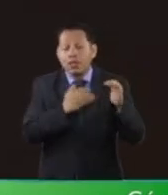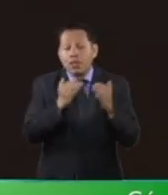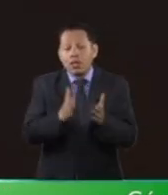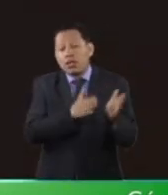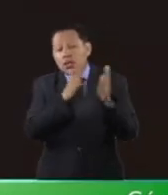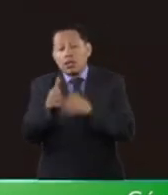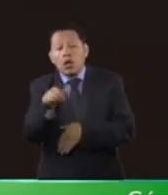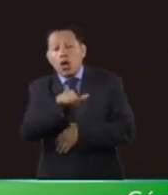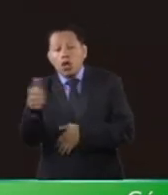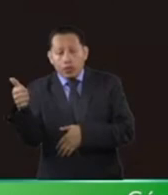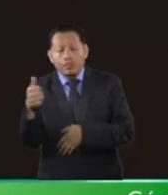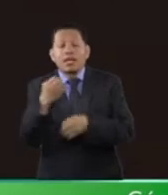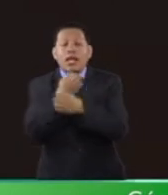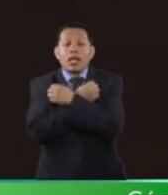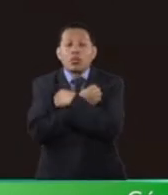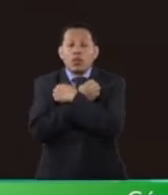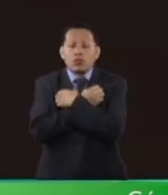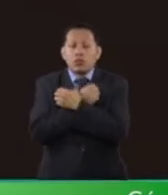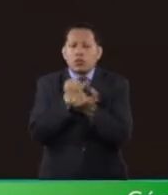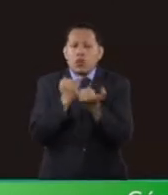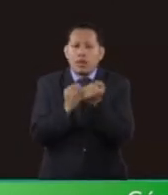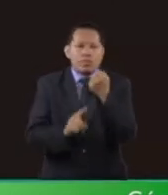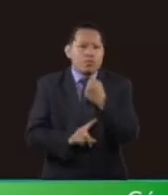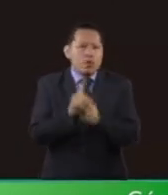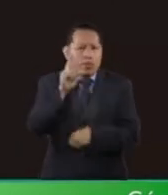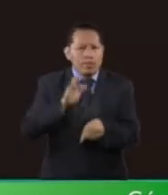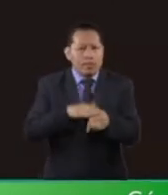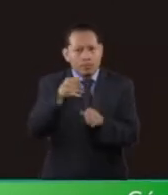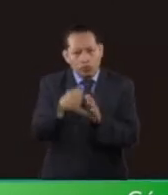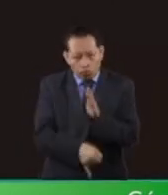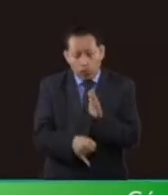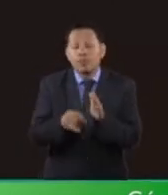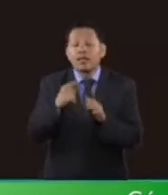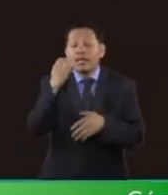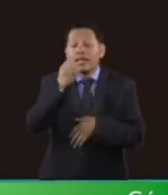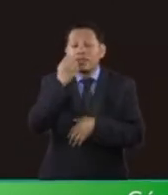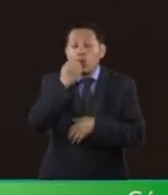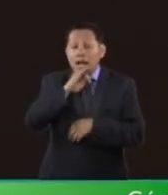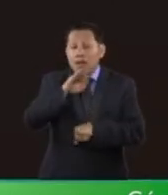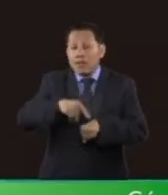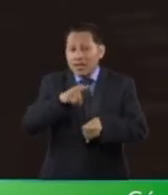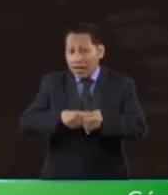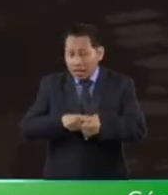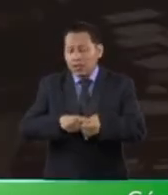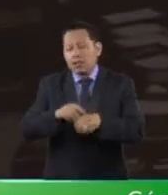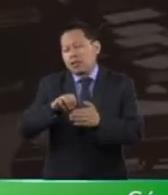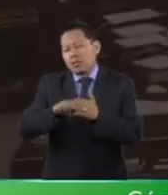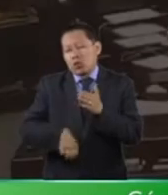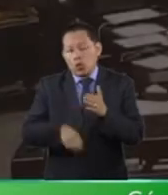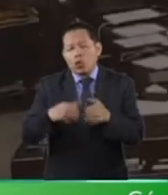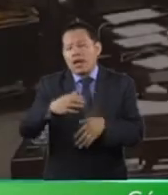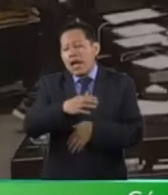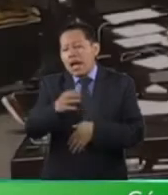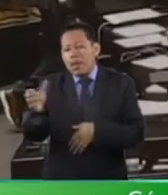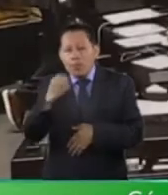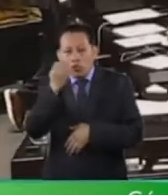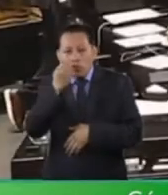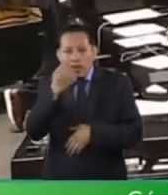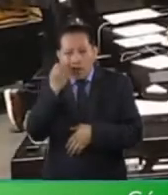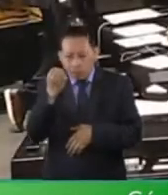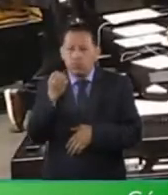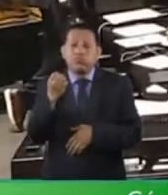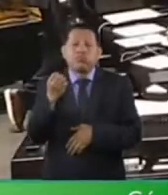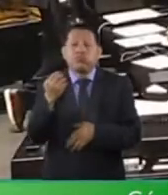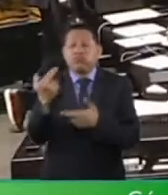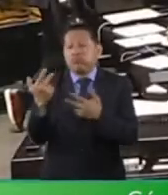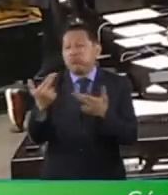tema, la problemática es todavía más profunda. Las escuelas federales, principalmente las rurales, están en ruinas y en el